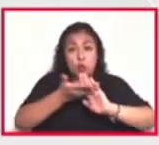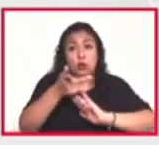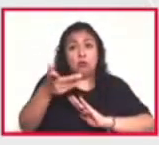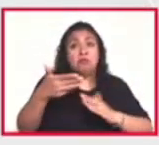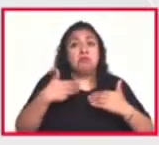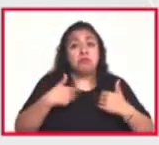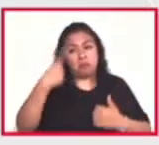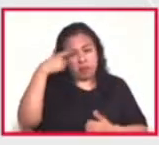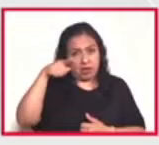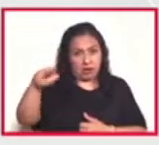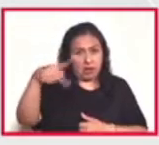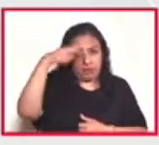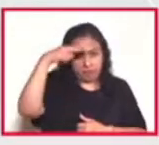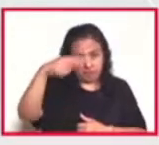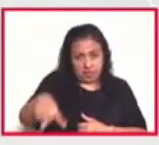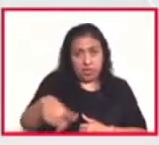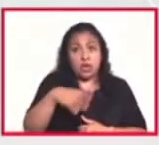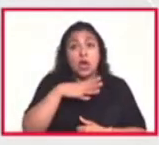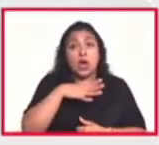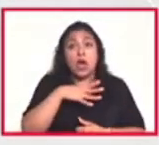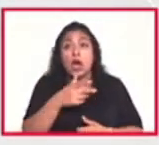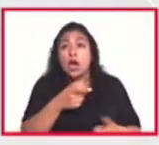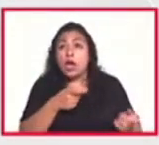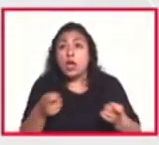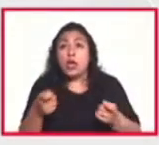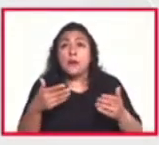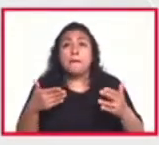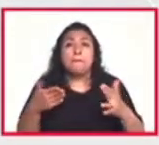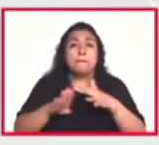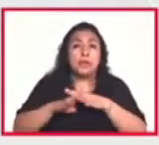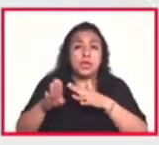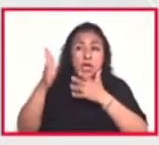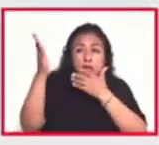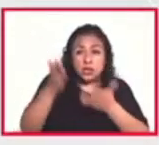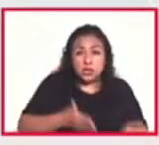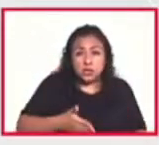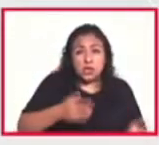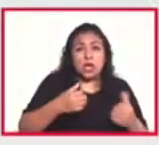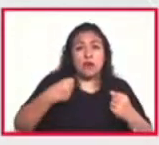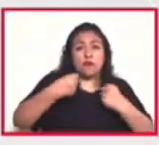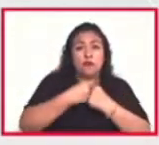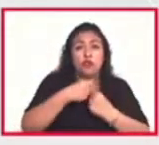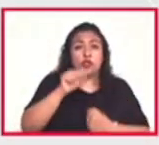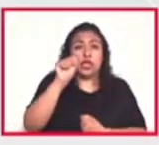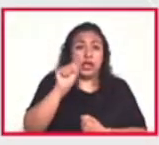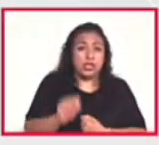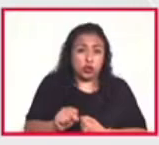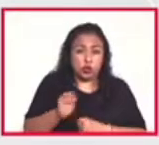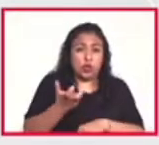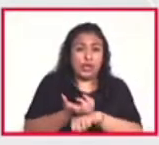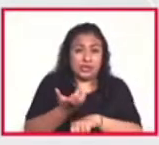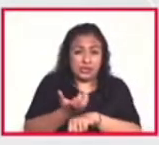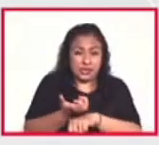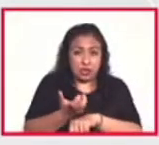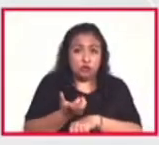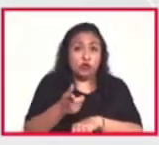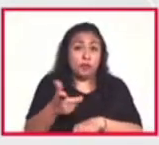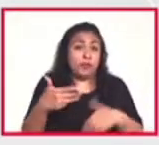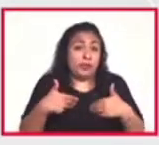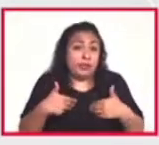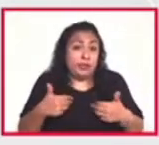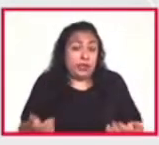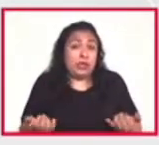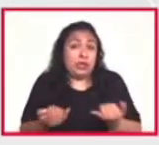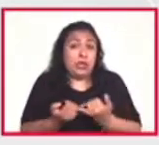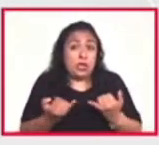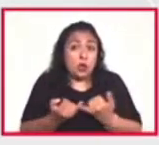México, la contención del número de inmigrantes que están llegando a través de la frontera sur de Estados Unidos, que en su interpretación también